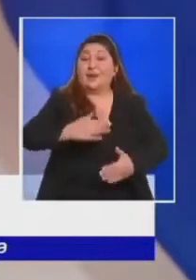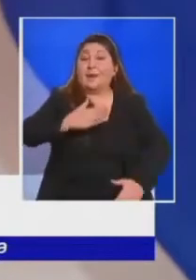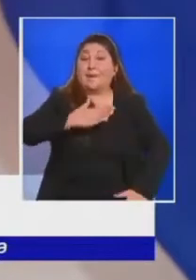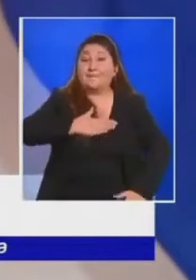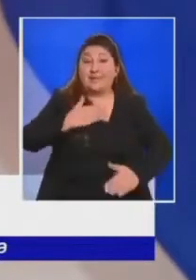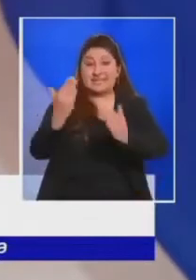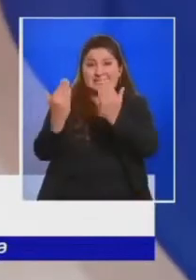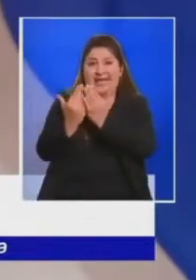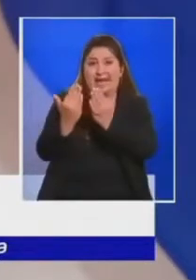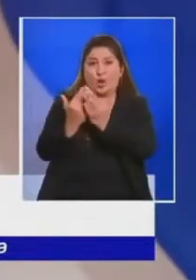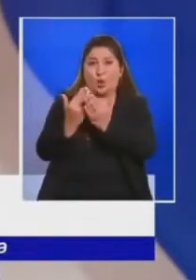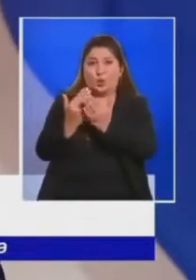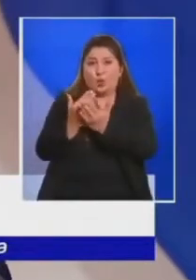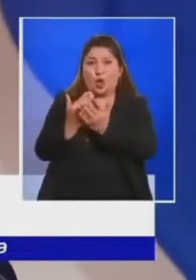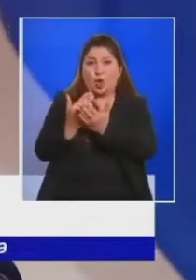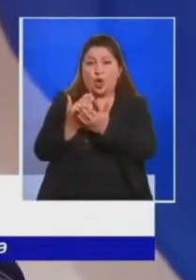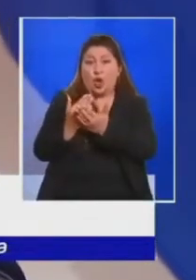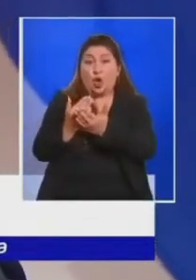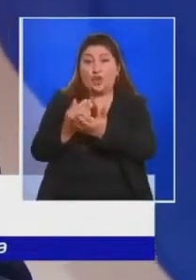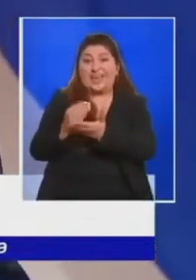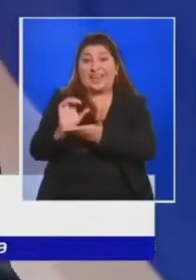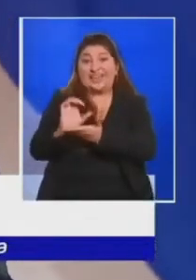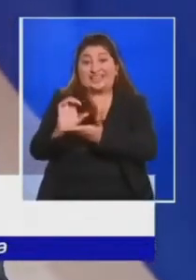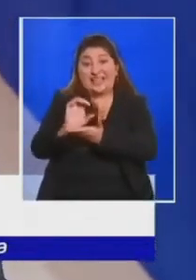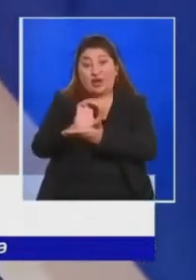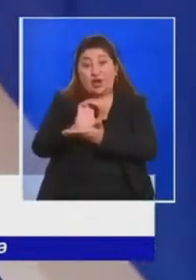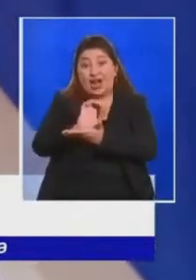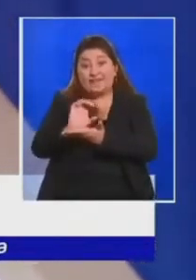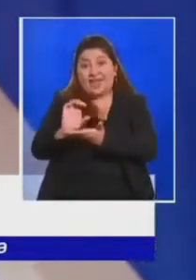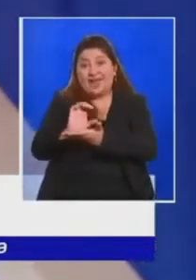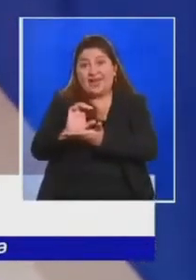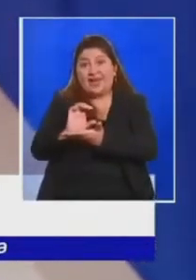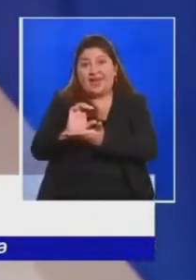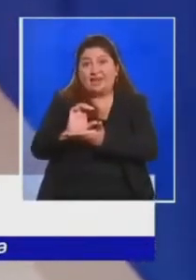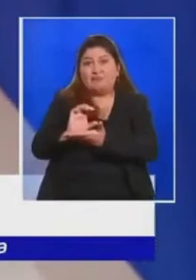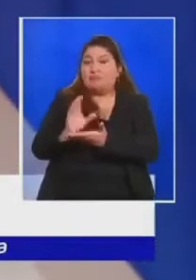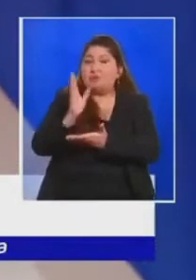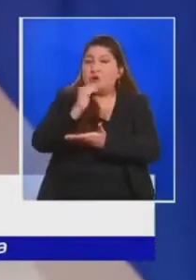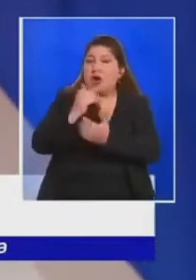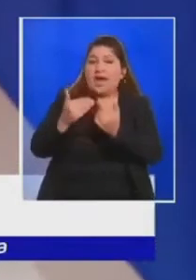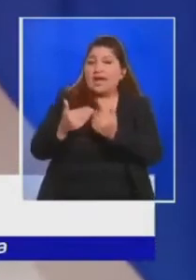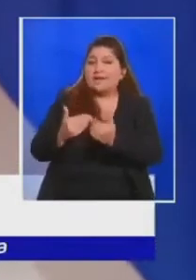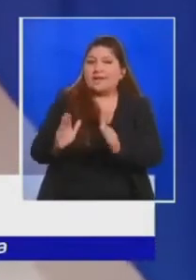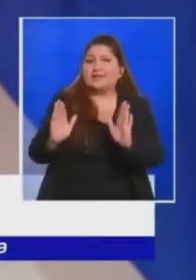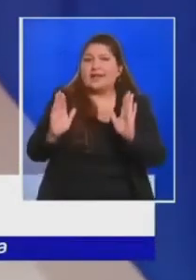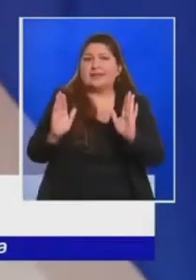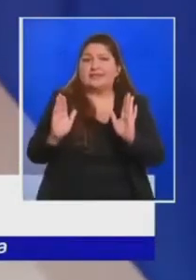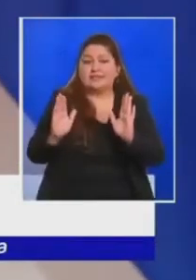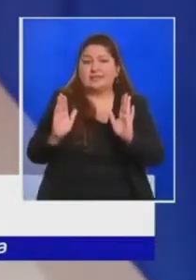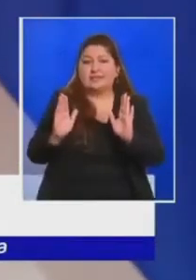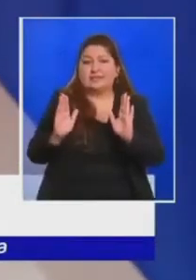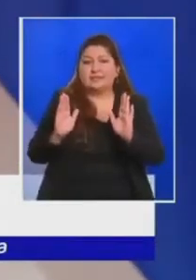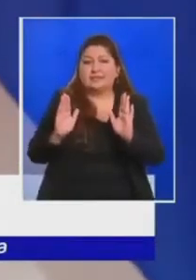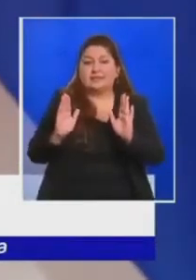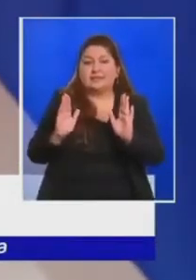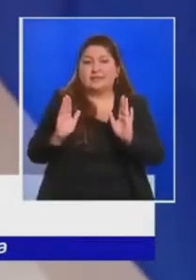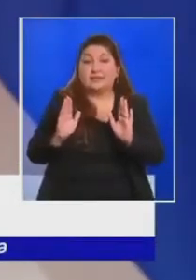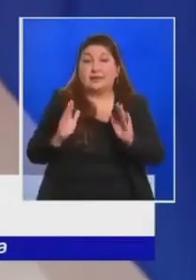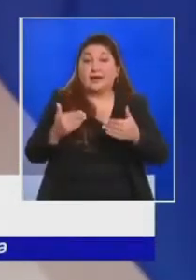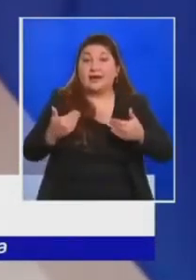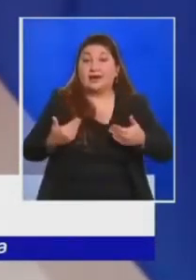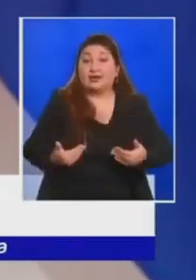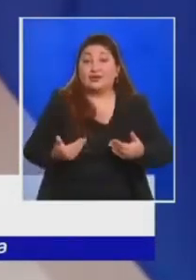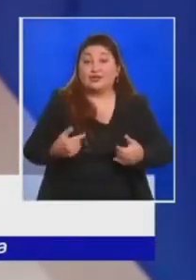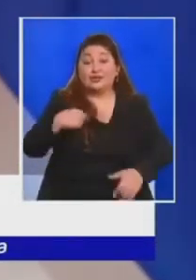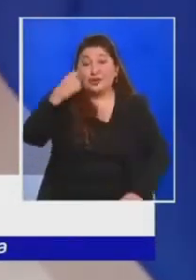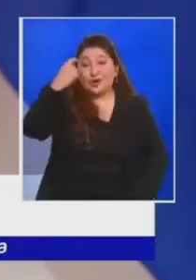Cerro Navia no tienen la libertad de irse a estudiar a Las Condes. No es posible bajo ningún punto de vista. Entonces yo creo